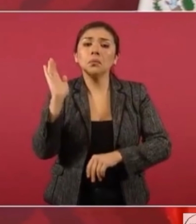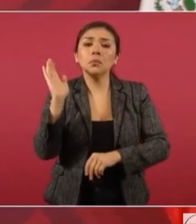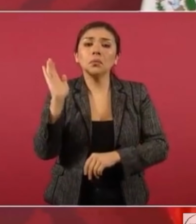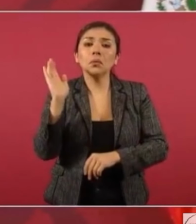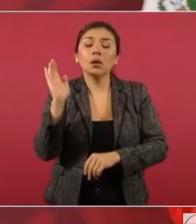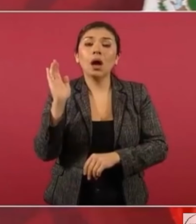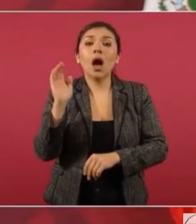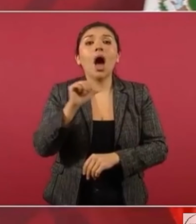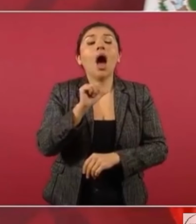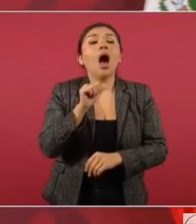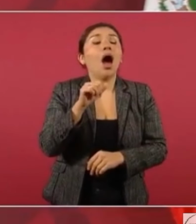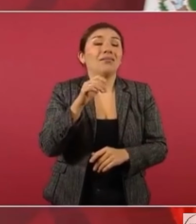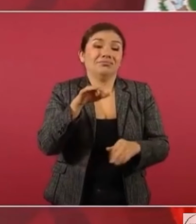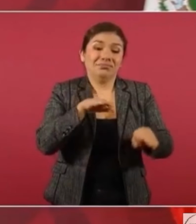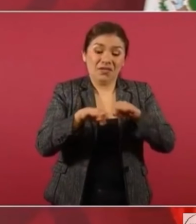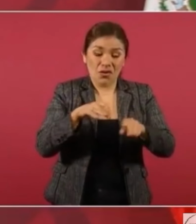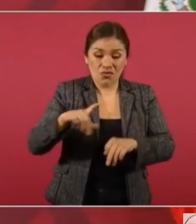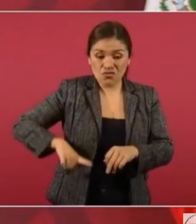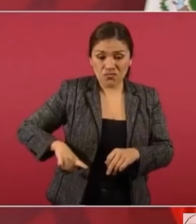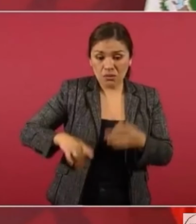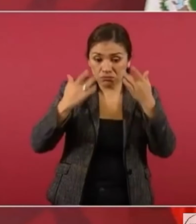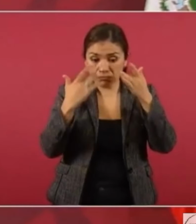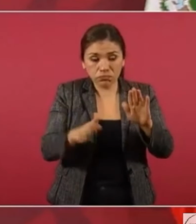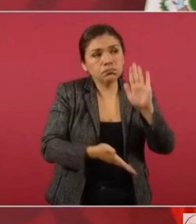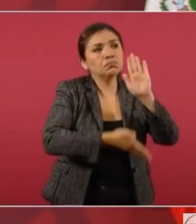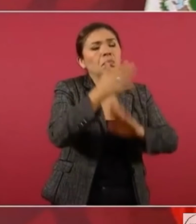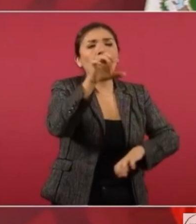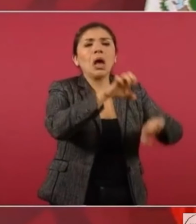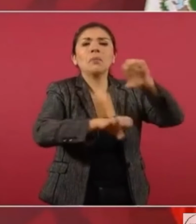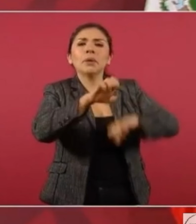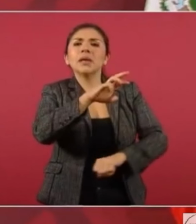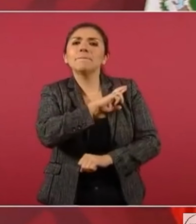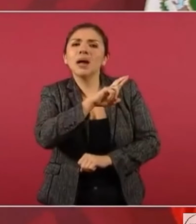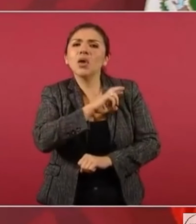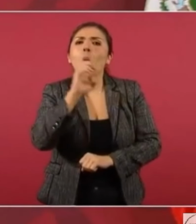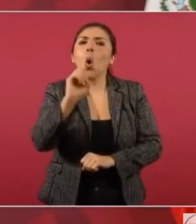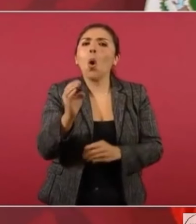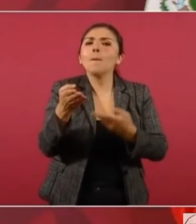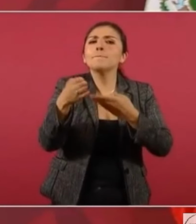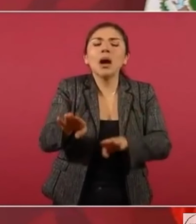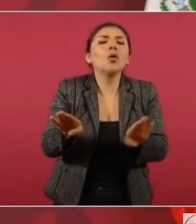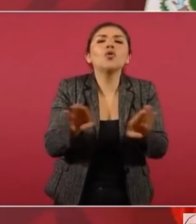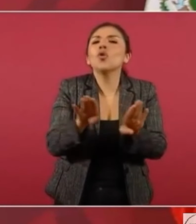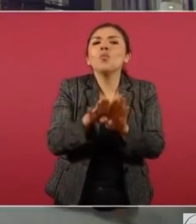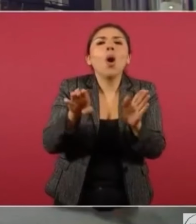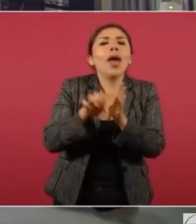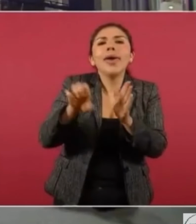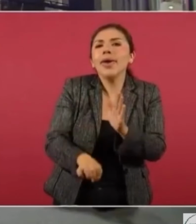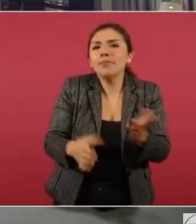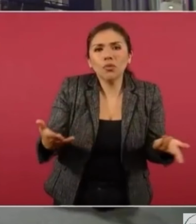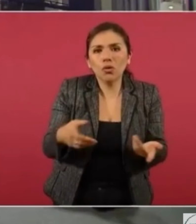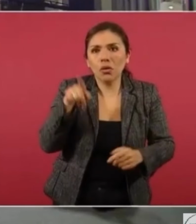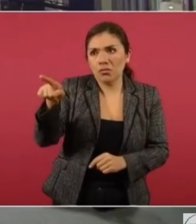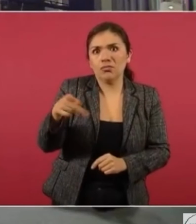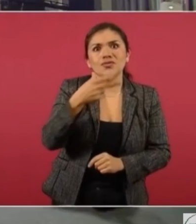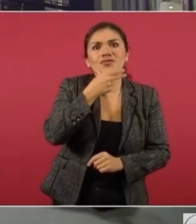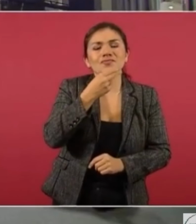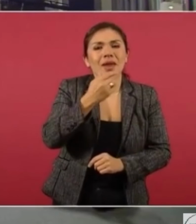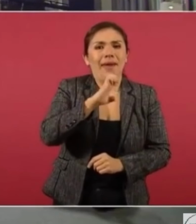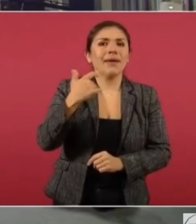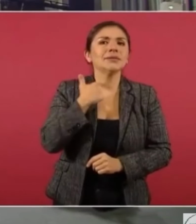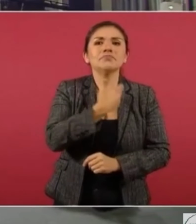a las empresas o a los bancos. El mal ejemplo, bueno, lo dio Zedillo,